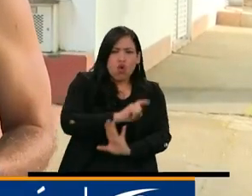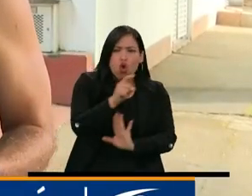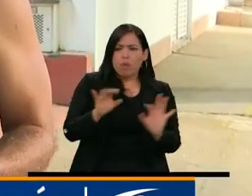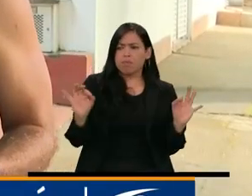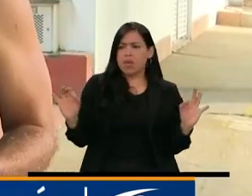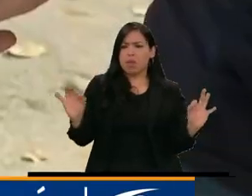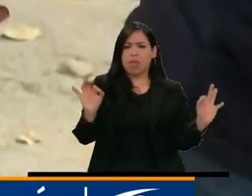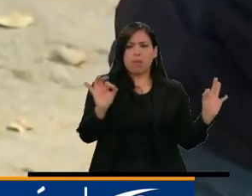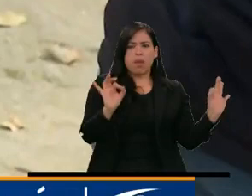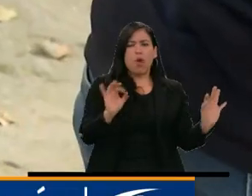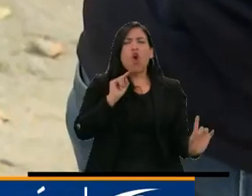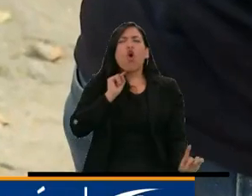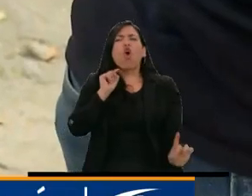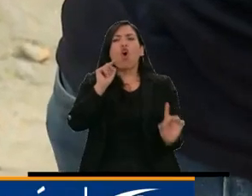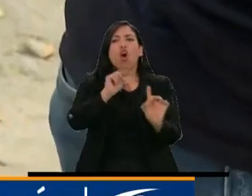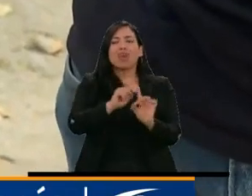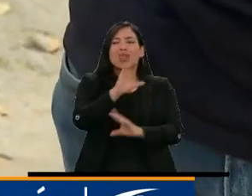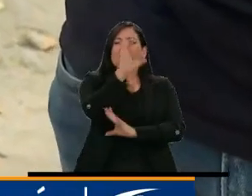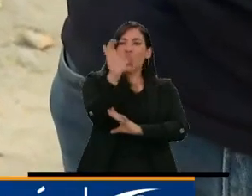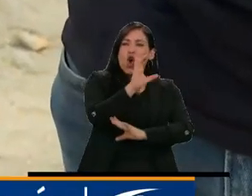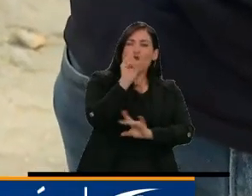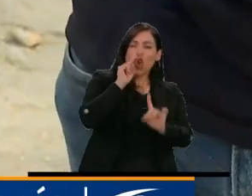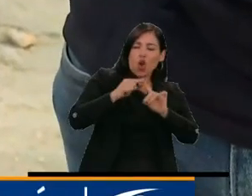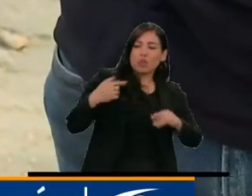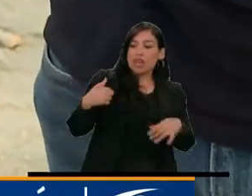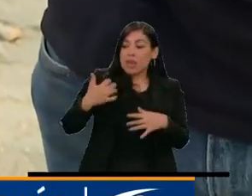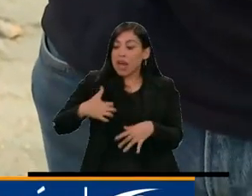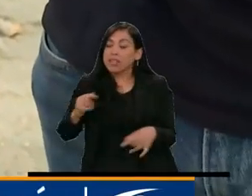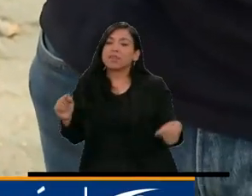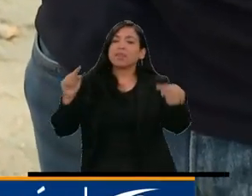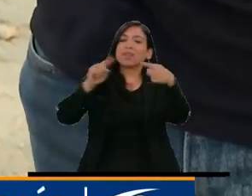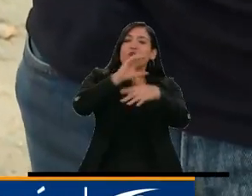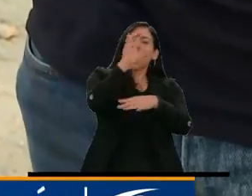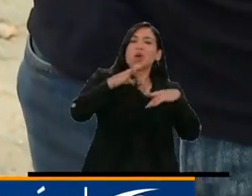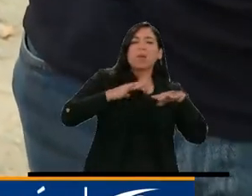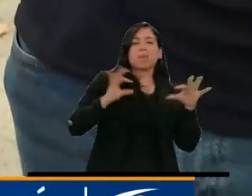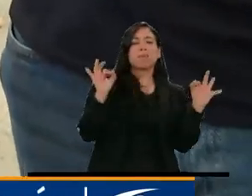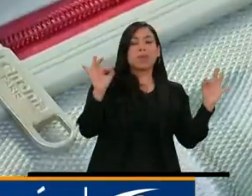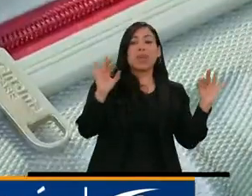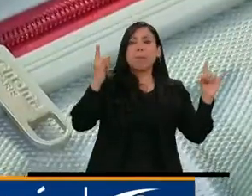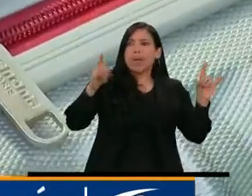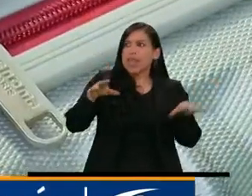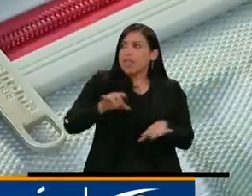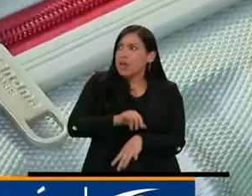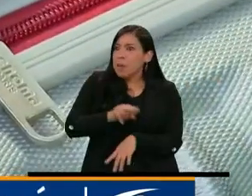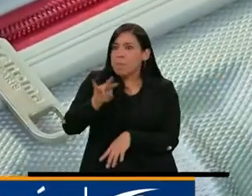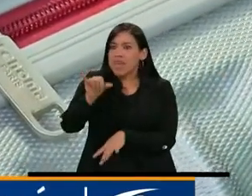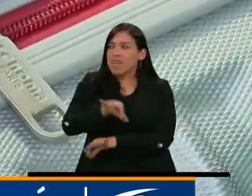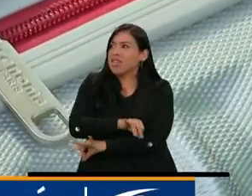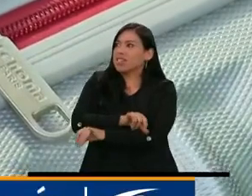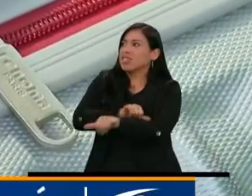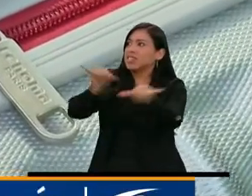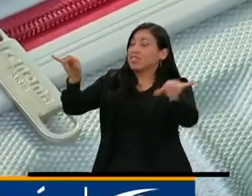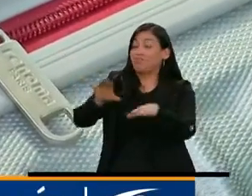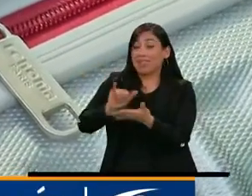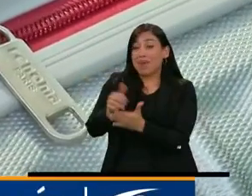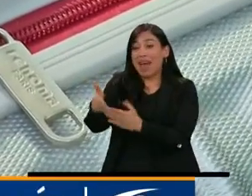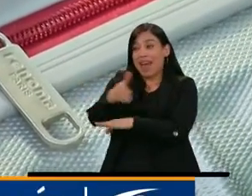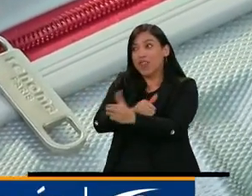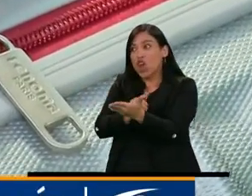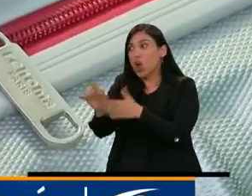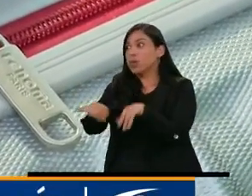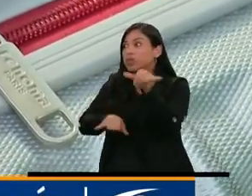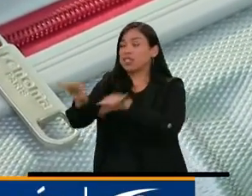su itinerario para pasar en Colombia las vacaciones perfectas. Sin embargo, el cierre de la aerolínea Viva Air, con quien había comprado